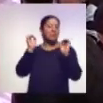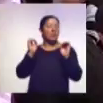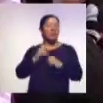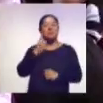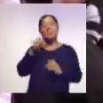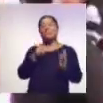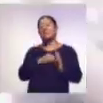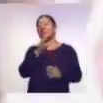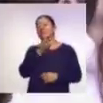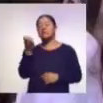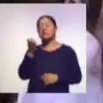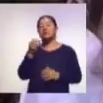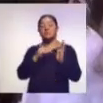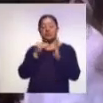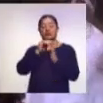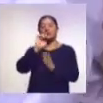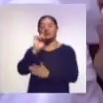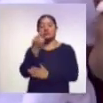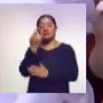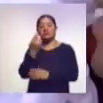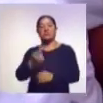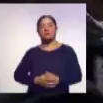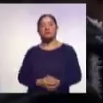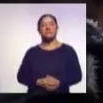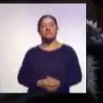1.300 millones de dólares.